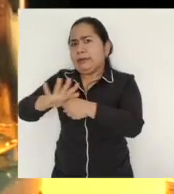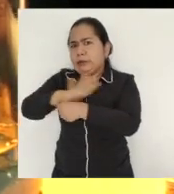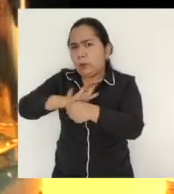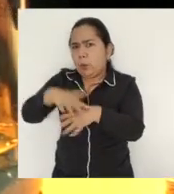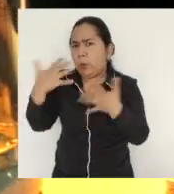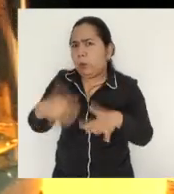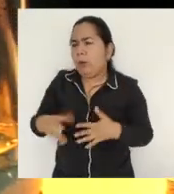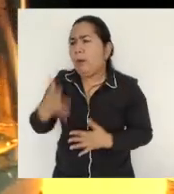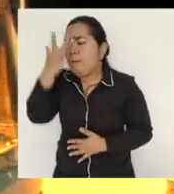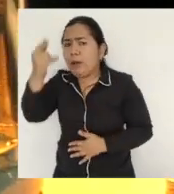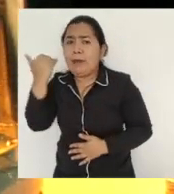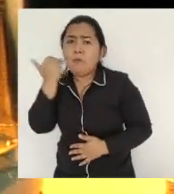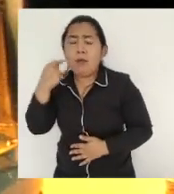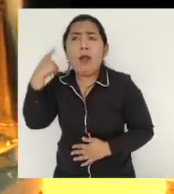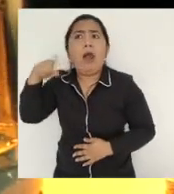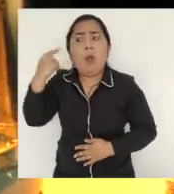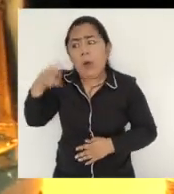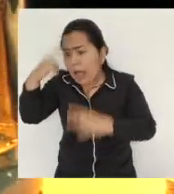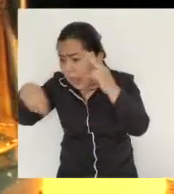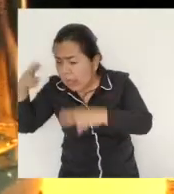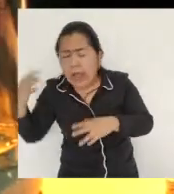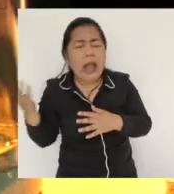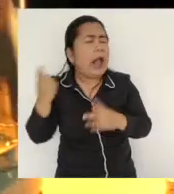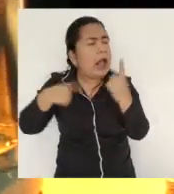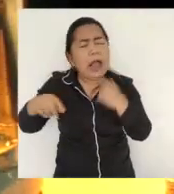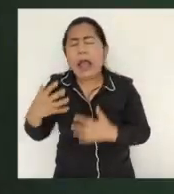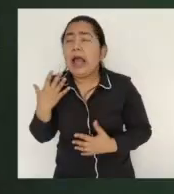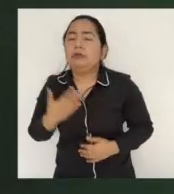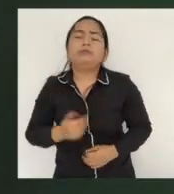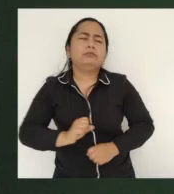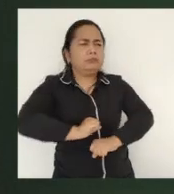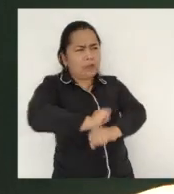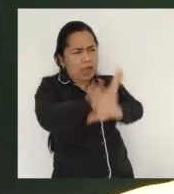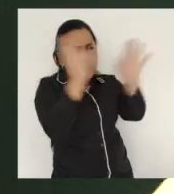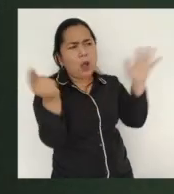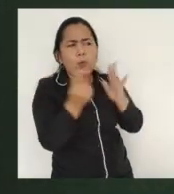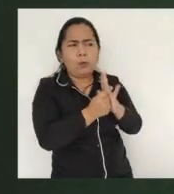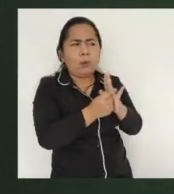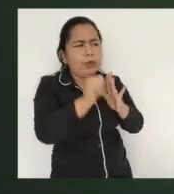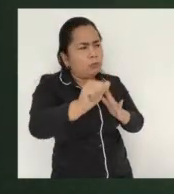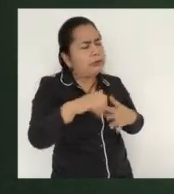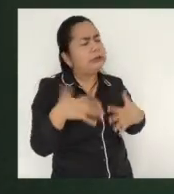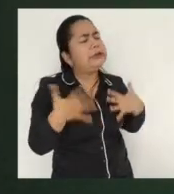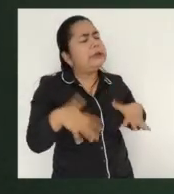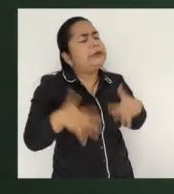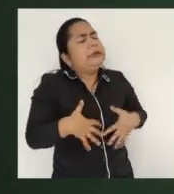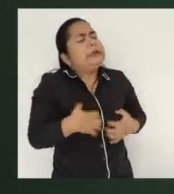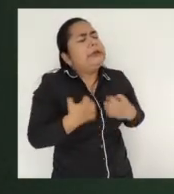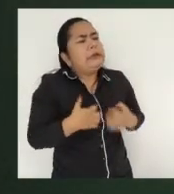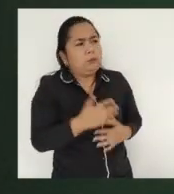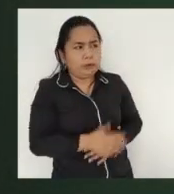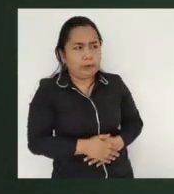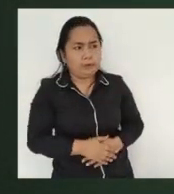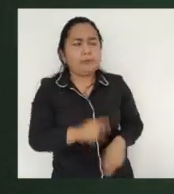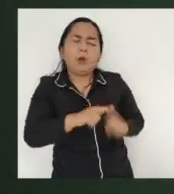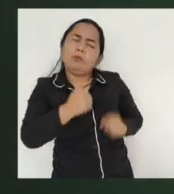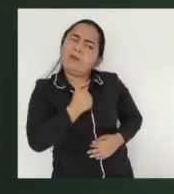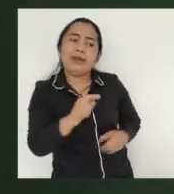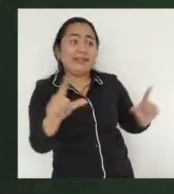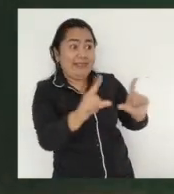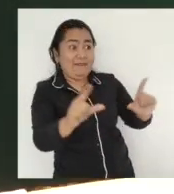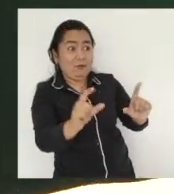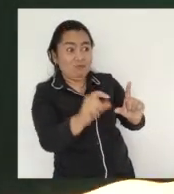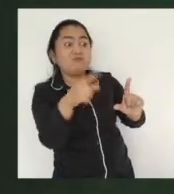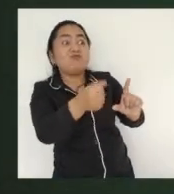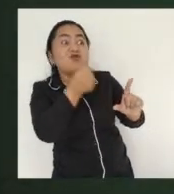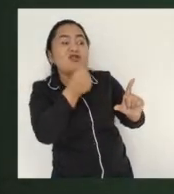este tiempo. Si no, pues se volvía loca con esos guambitas. Claro, wow. No estaba nerviosa, Anita. Ya, pero